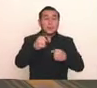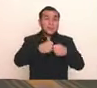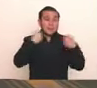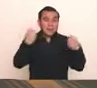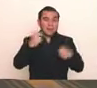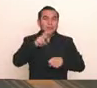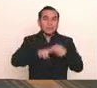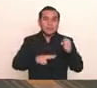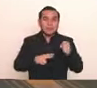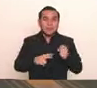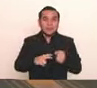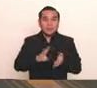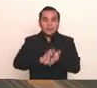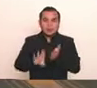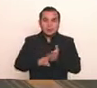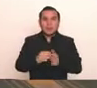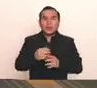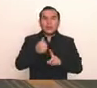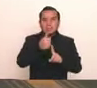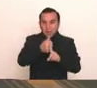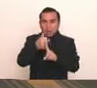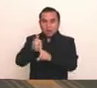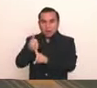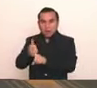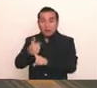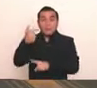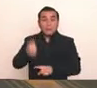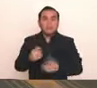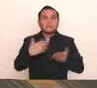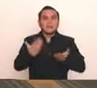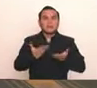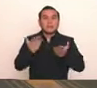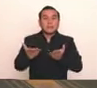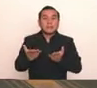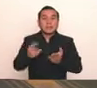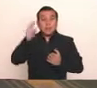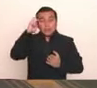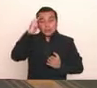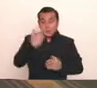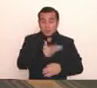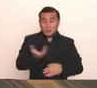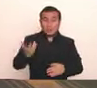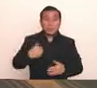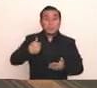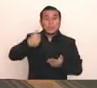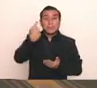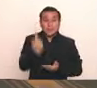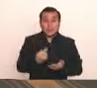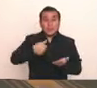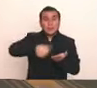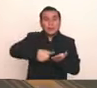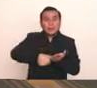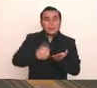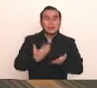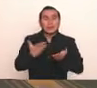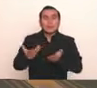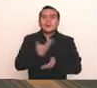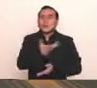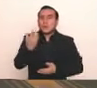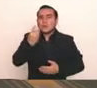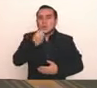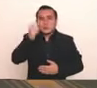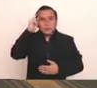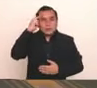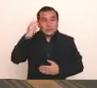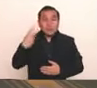sólo en entrega de alimentos hemos entregado un millón de ellos a solidaria a los alcaldes de todo el país para que inicien la repartición de alimentos mientras